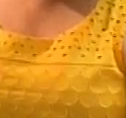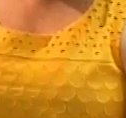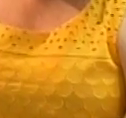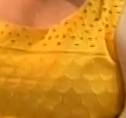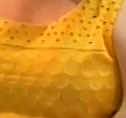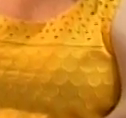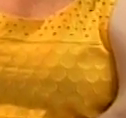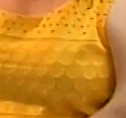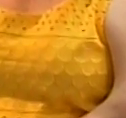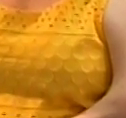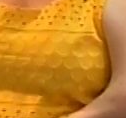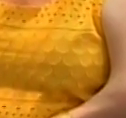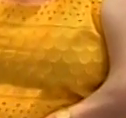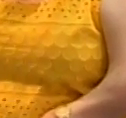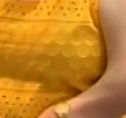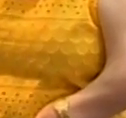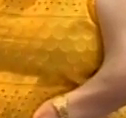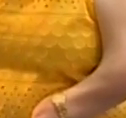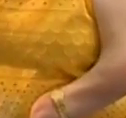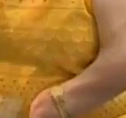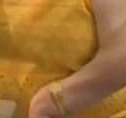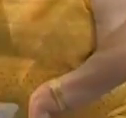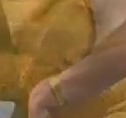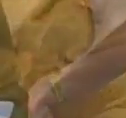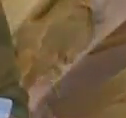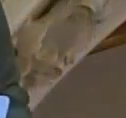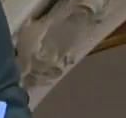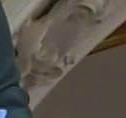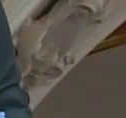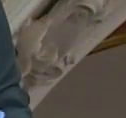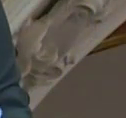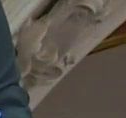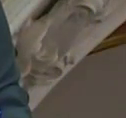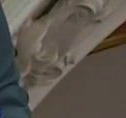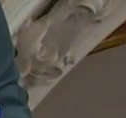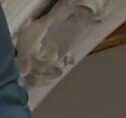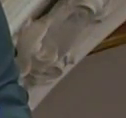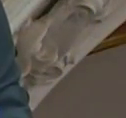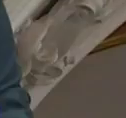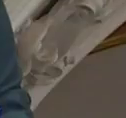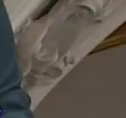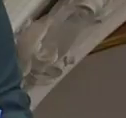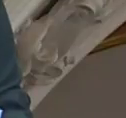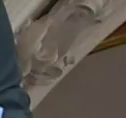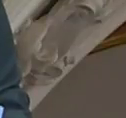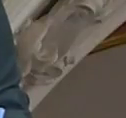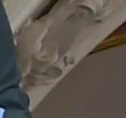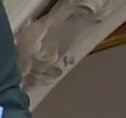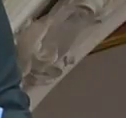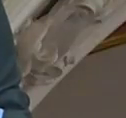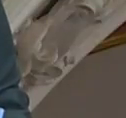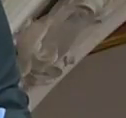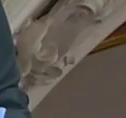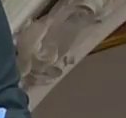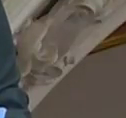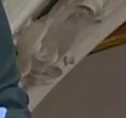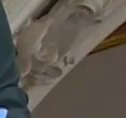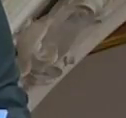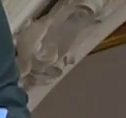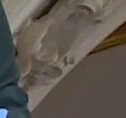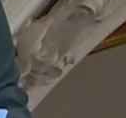que sea en las redes sociales. El artículo 15, creación de la Comisión para la Promoción y Garantía de la